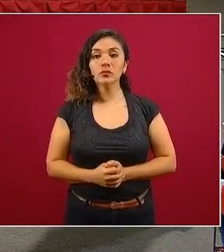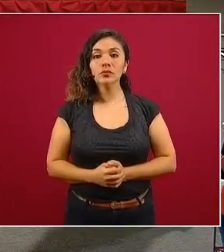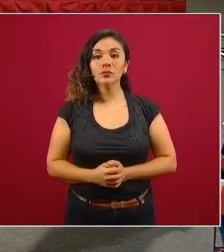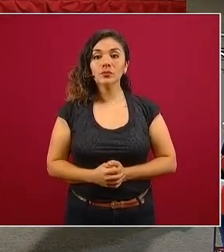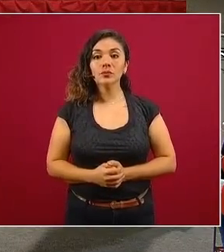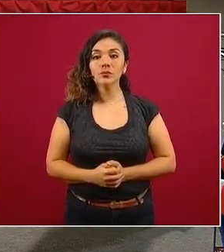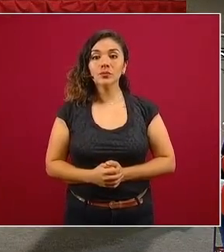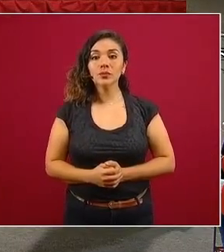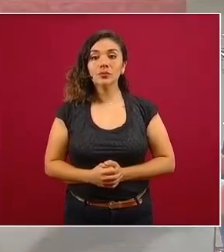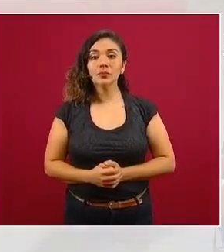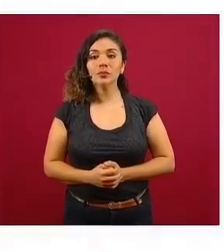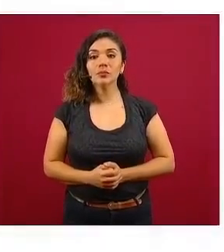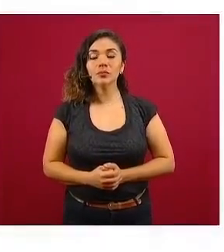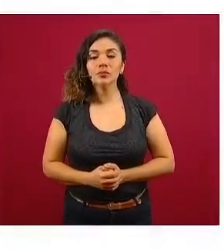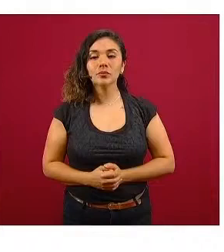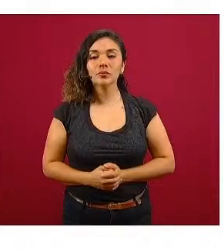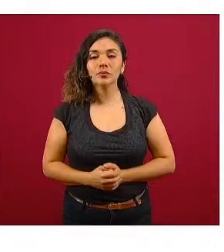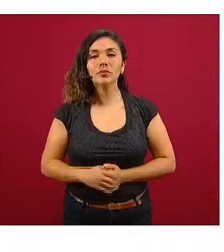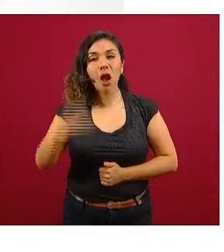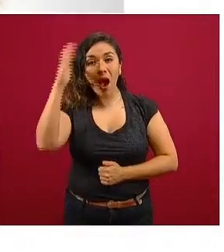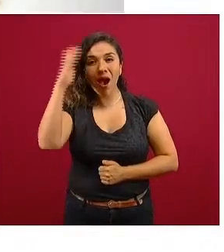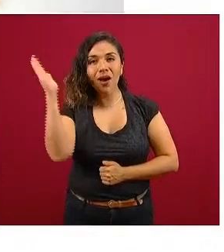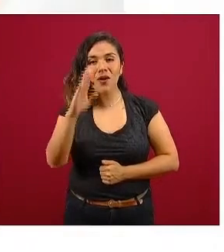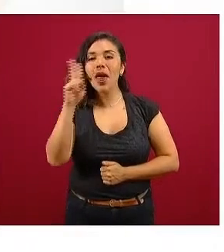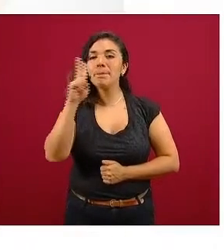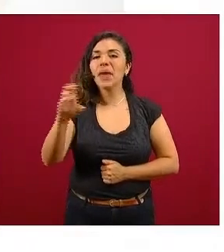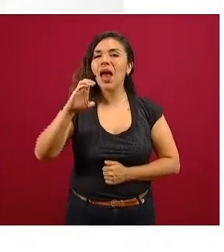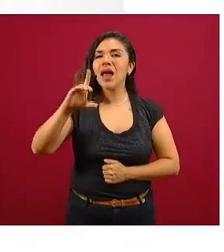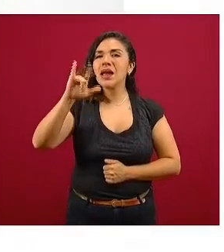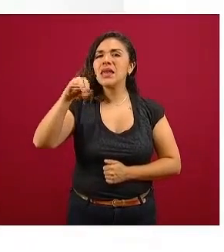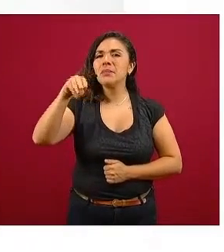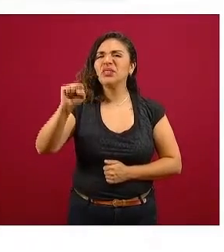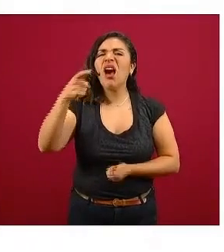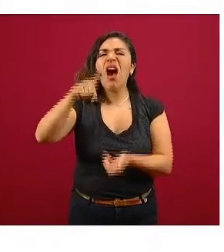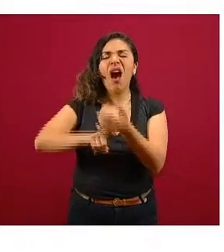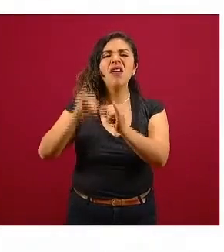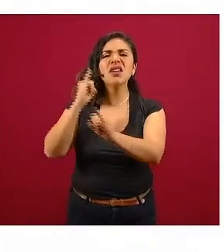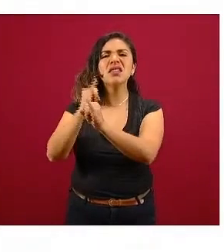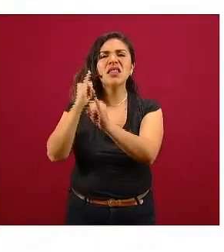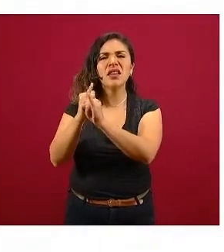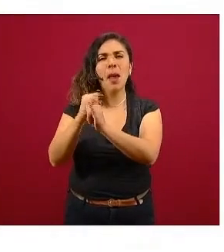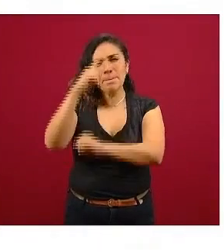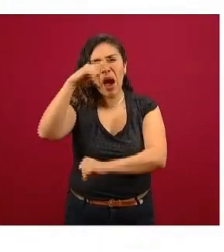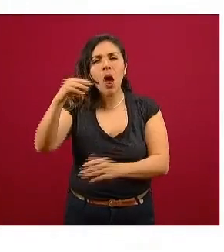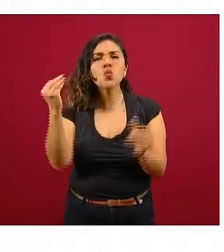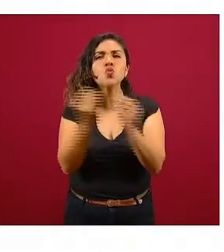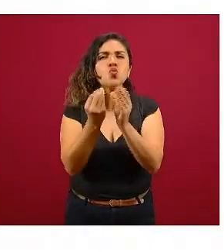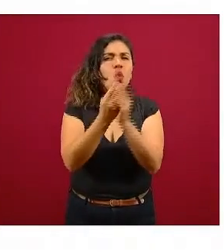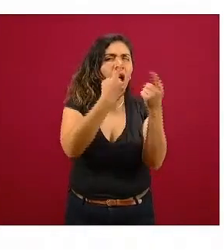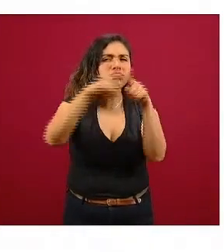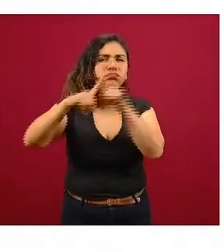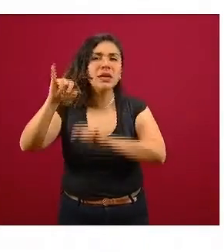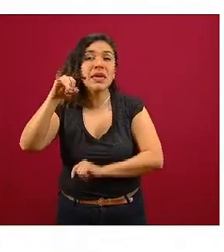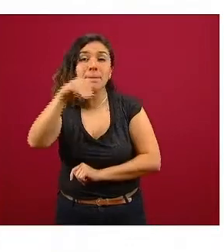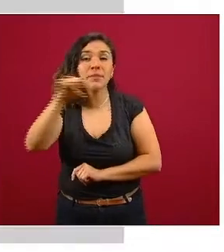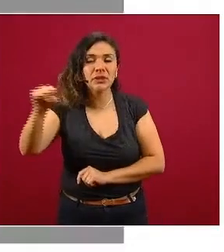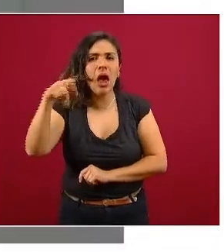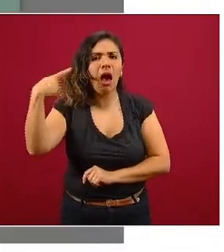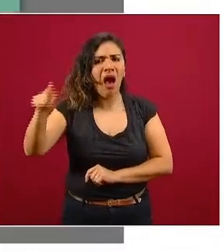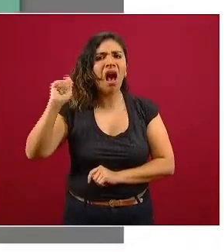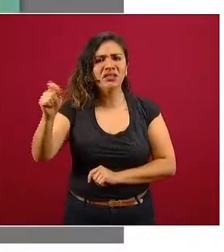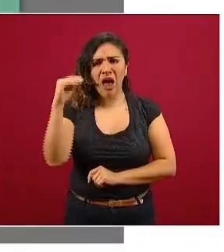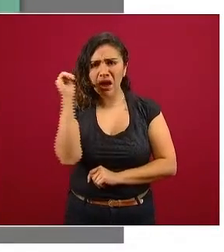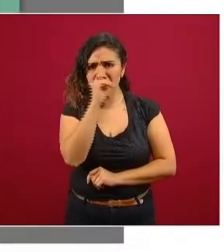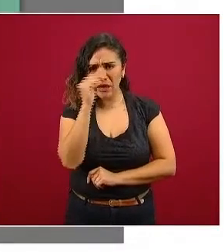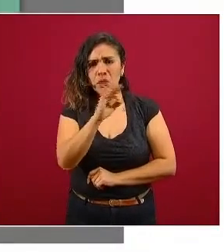Hola, te presentamos CLIMS, la plataforma de cursos en línea masivos del IMSS. CLIMS es